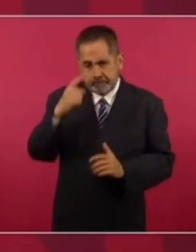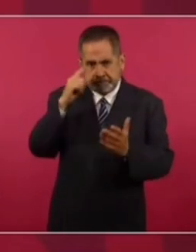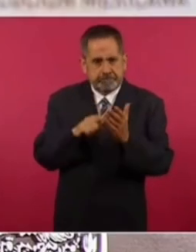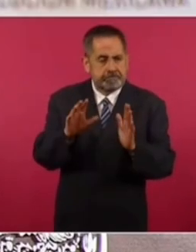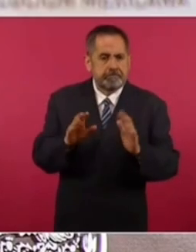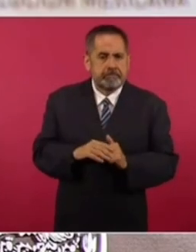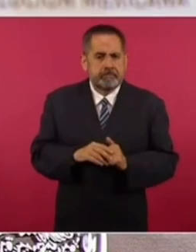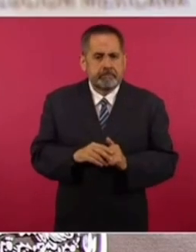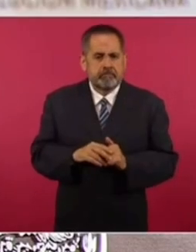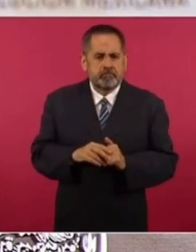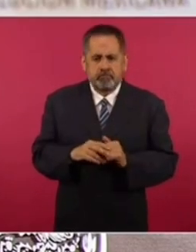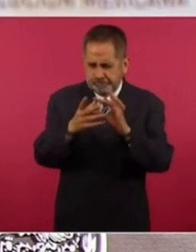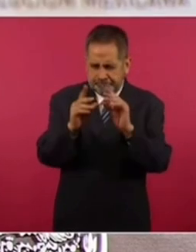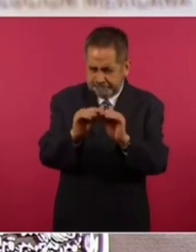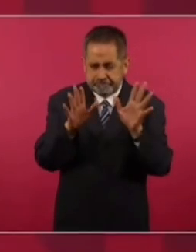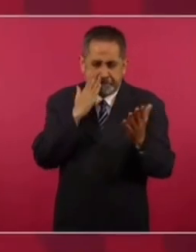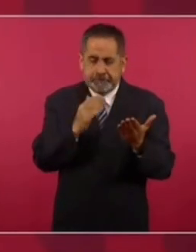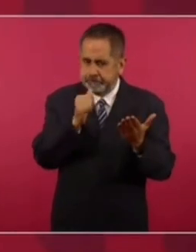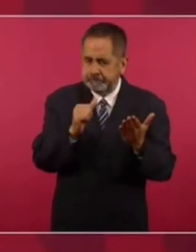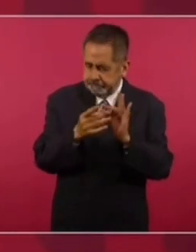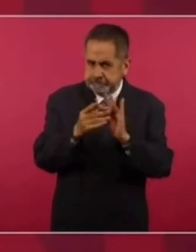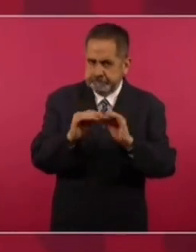yo creo que no se matizó.